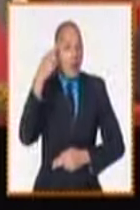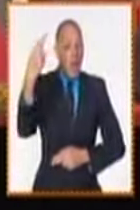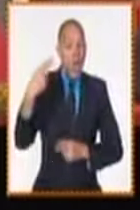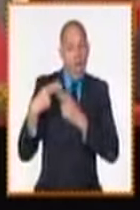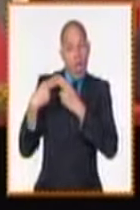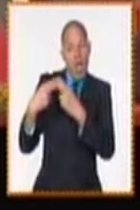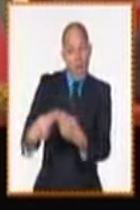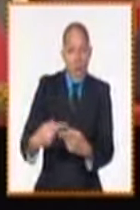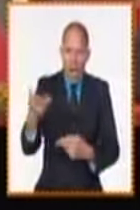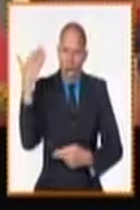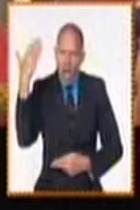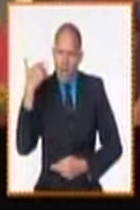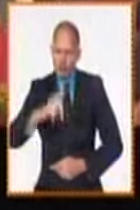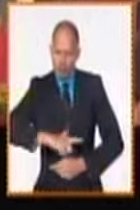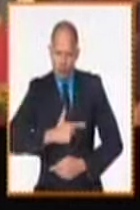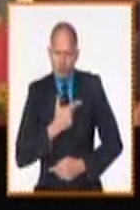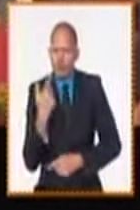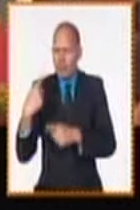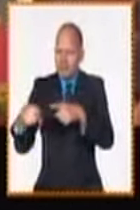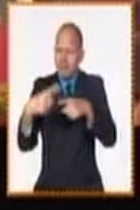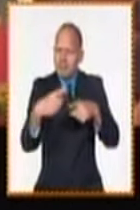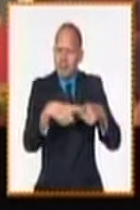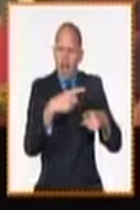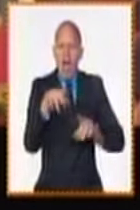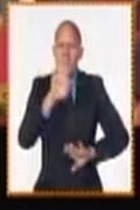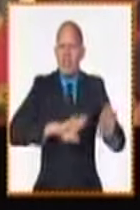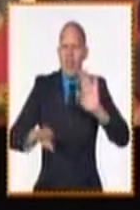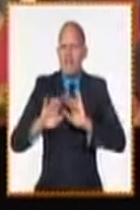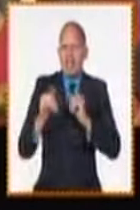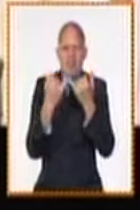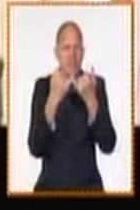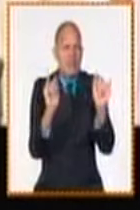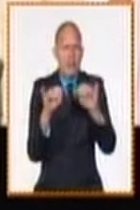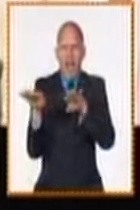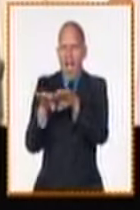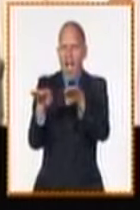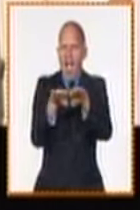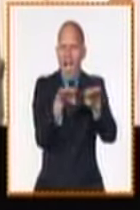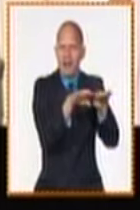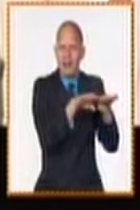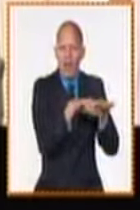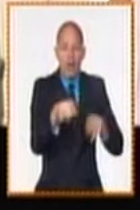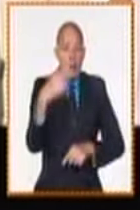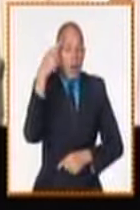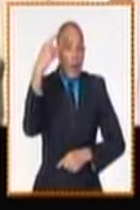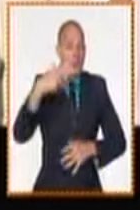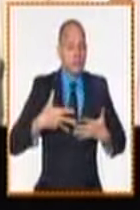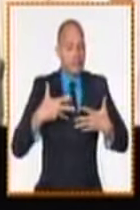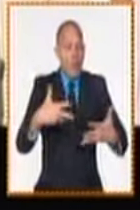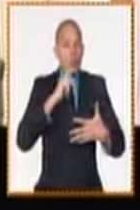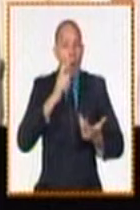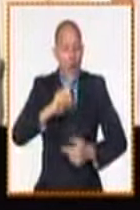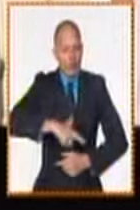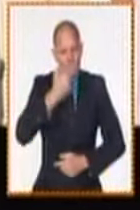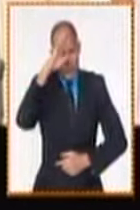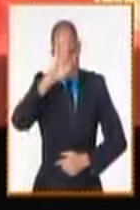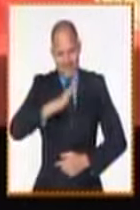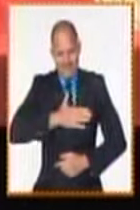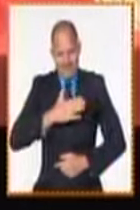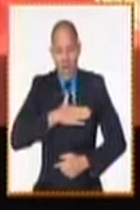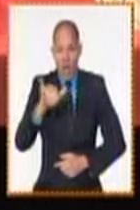el decoro, la independencia y la equidad. Fue este homenaje a la cultura cubana y a quienes desde el bayamo fecundo del siglo